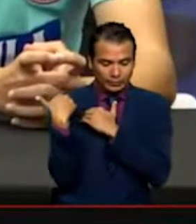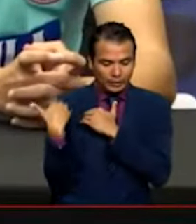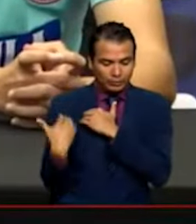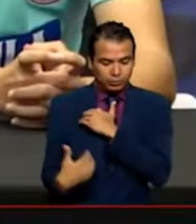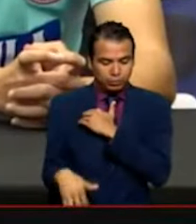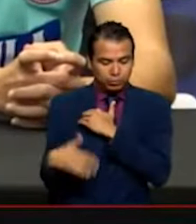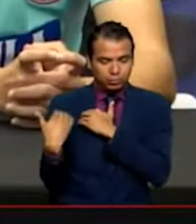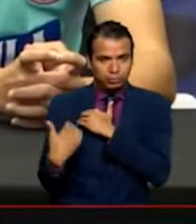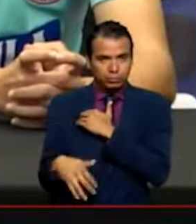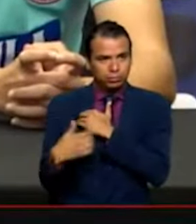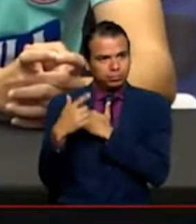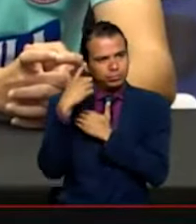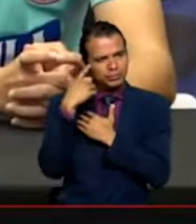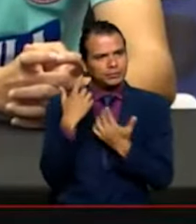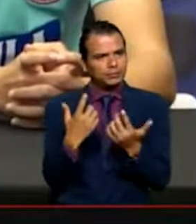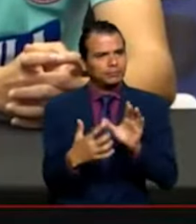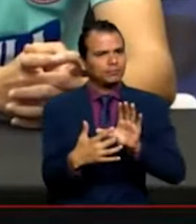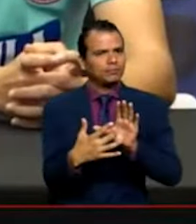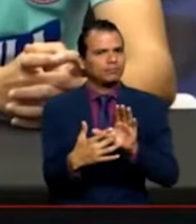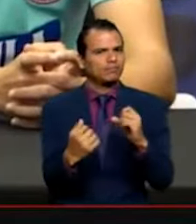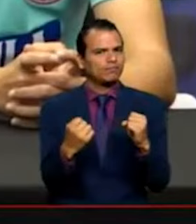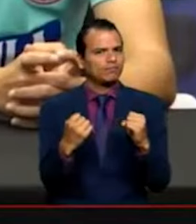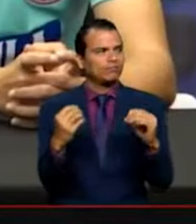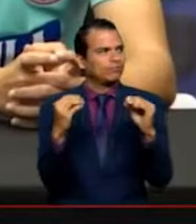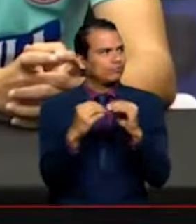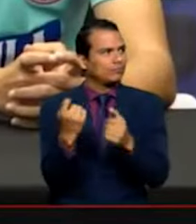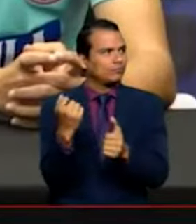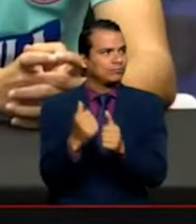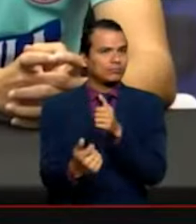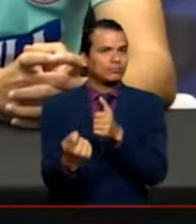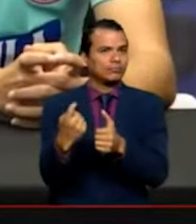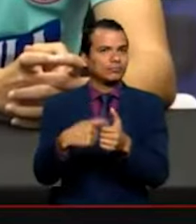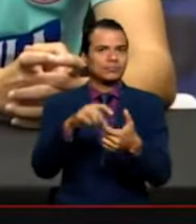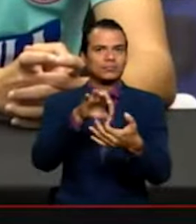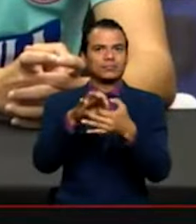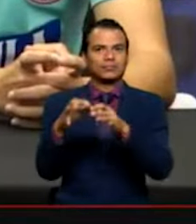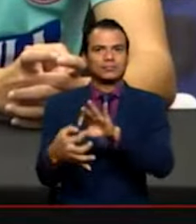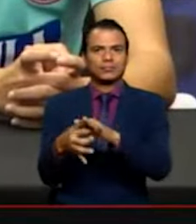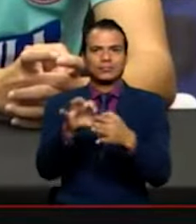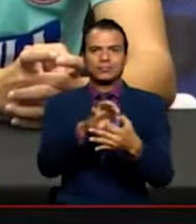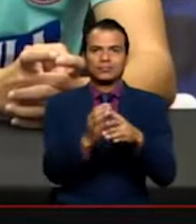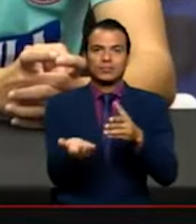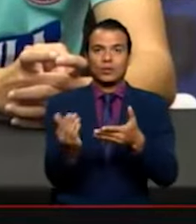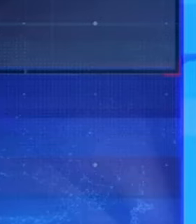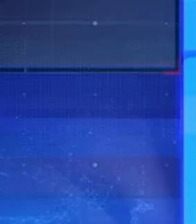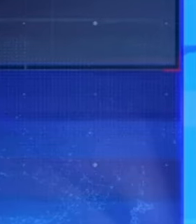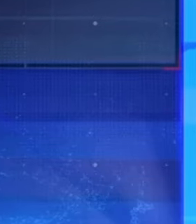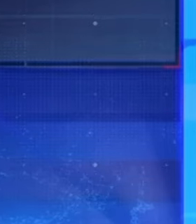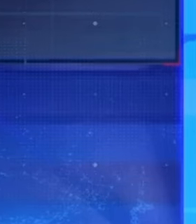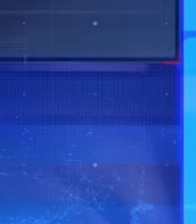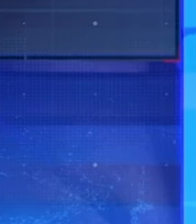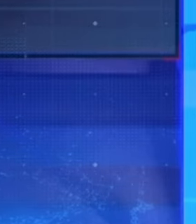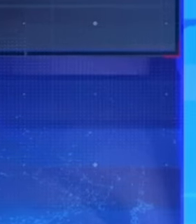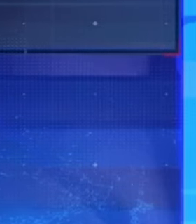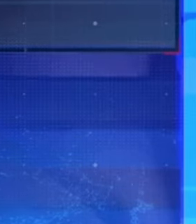hacer una mejor presentación y primero volver a estar en los Juegos Olímpicos, que es un reto bastante importante para todos.